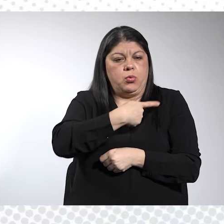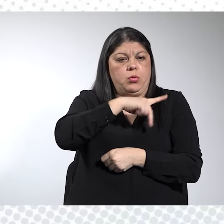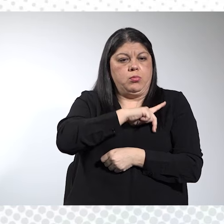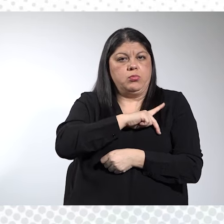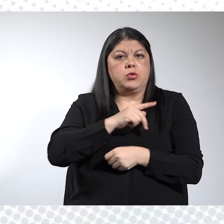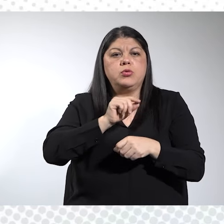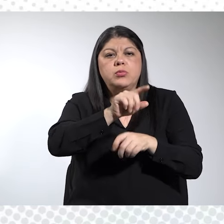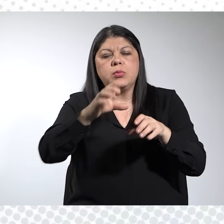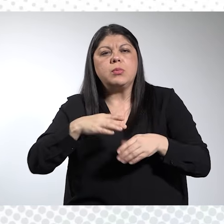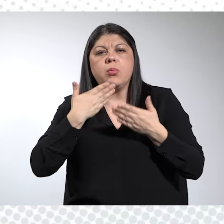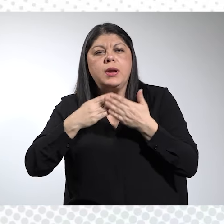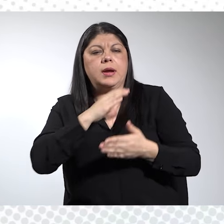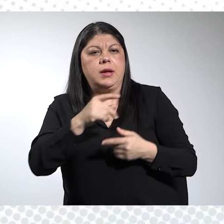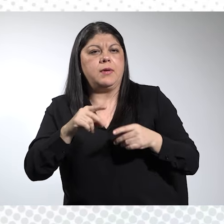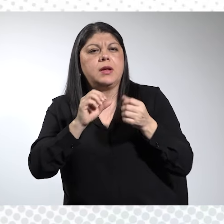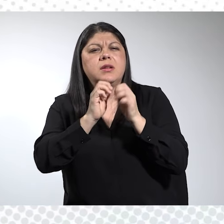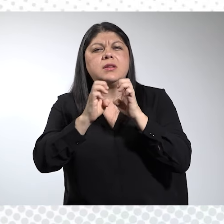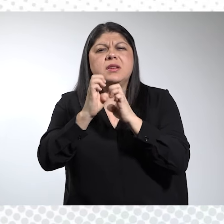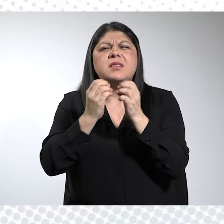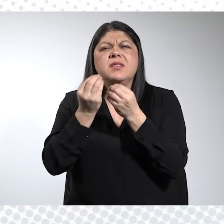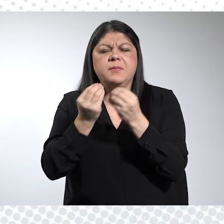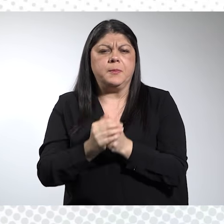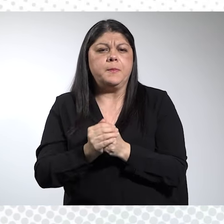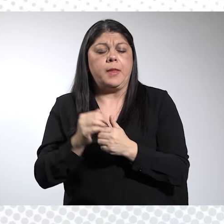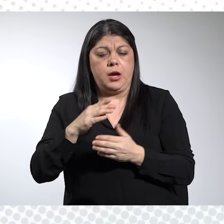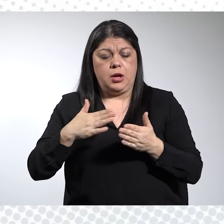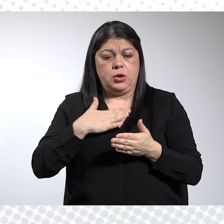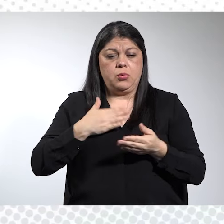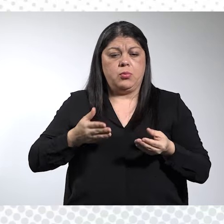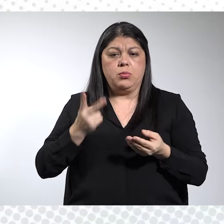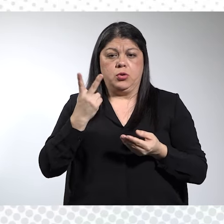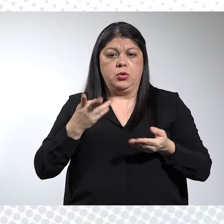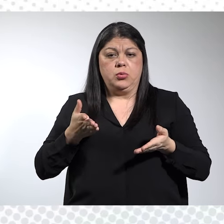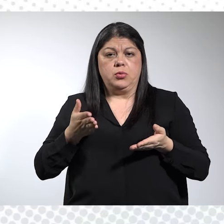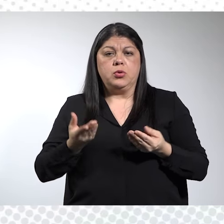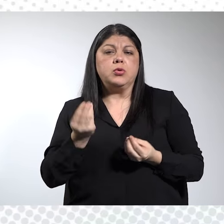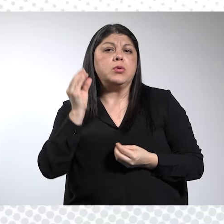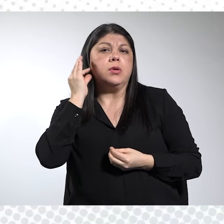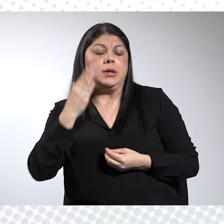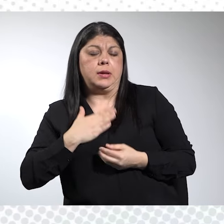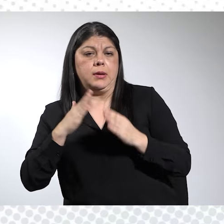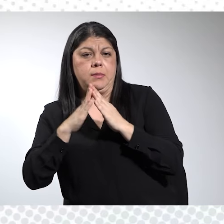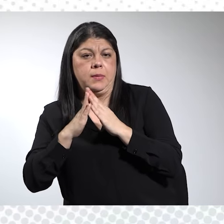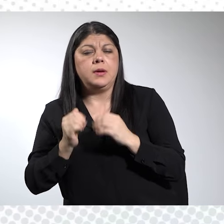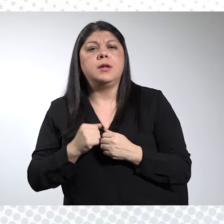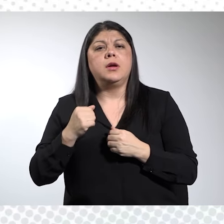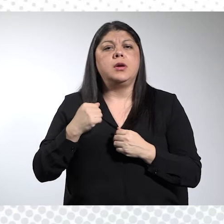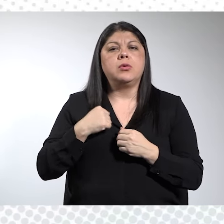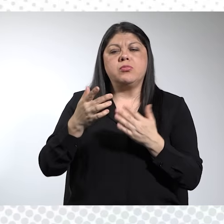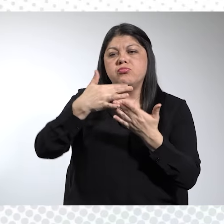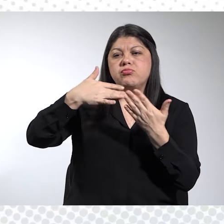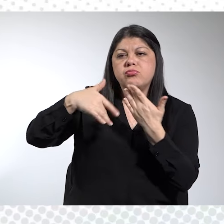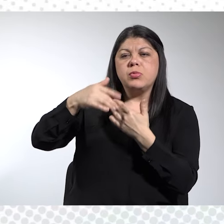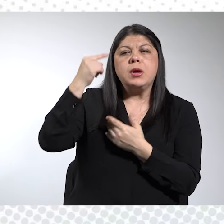propias oportunidades y con su calidad de vida? Tengo un adolescente, dos adolescentes que viven conmigo, que